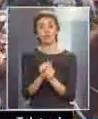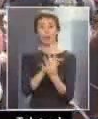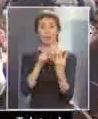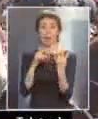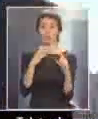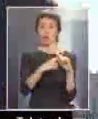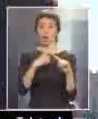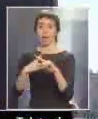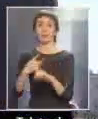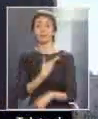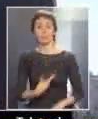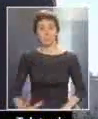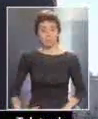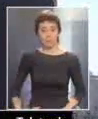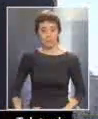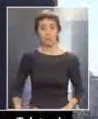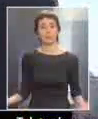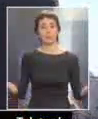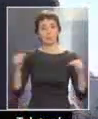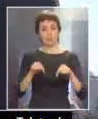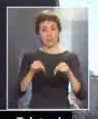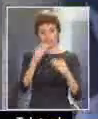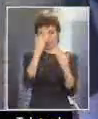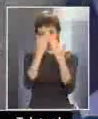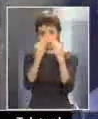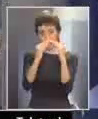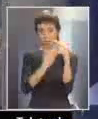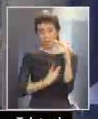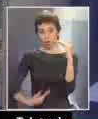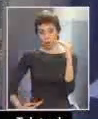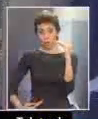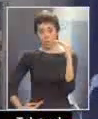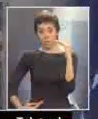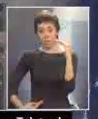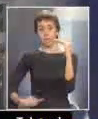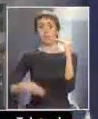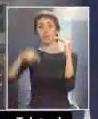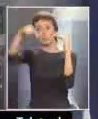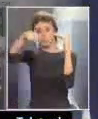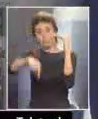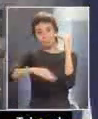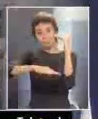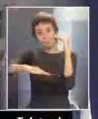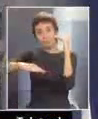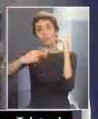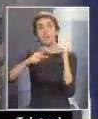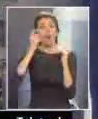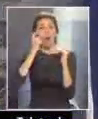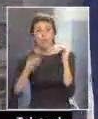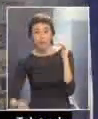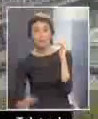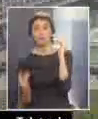cuatro expresidentes llegaron, ingresaron aquí frente al Palacio de Gobierno, subiendo de la cripta de